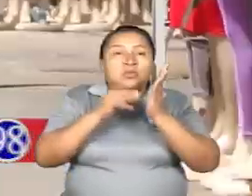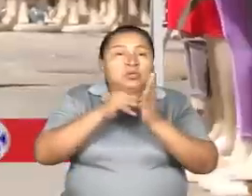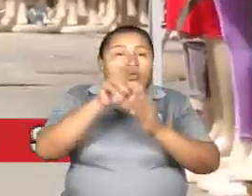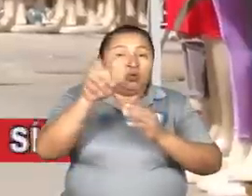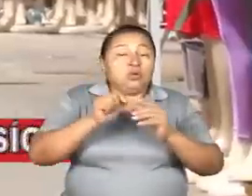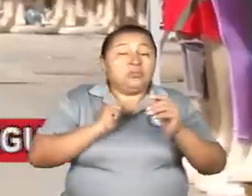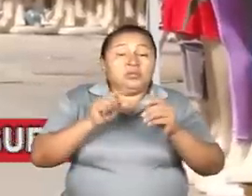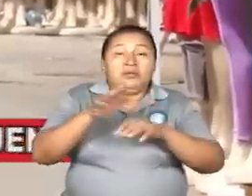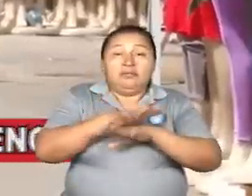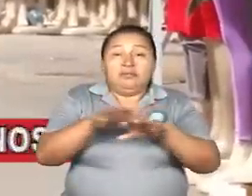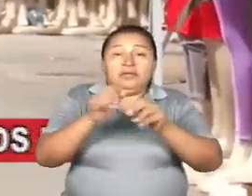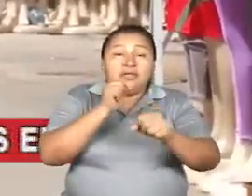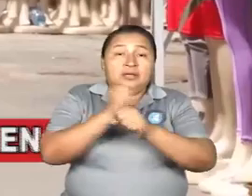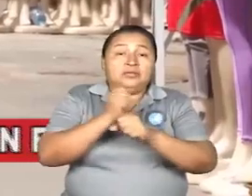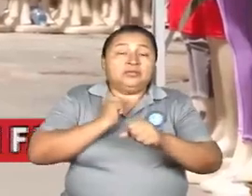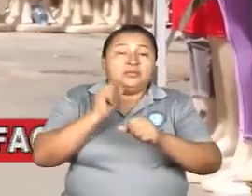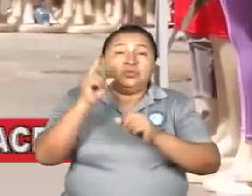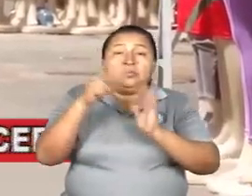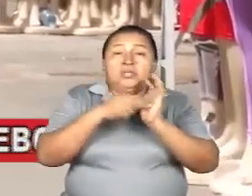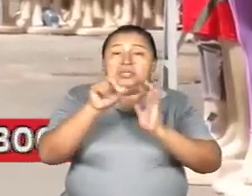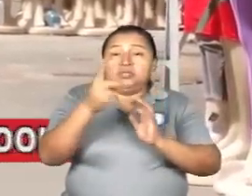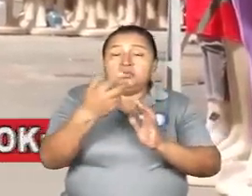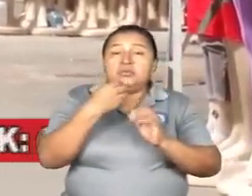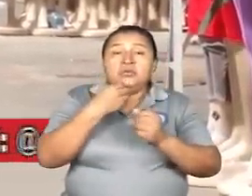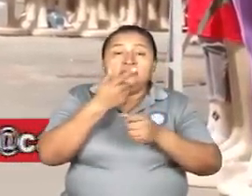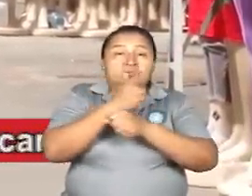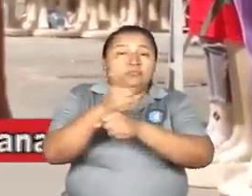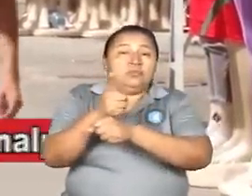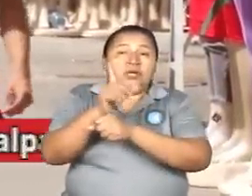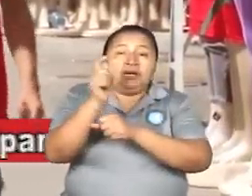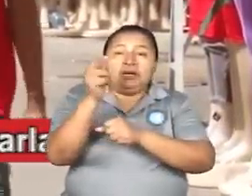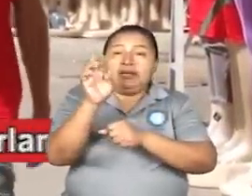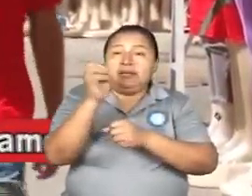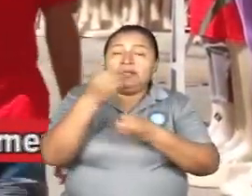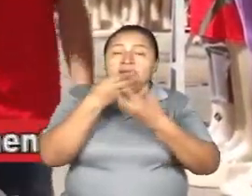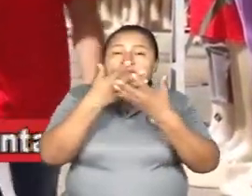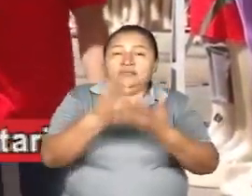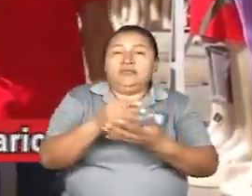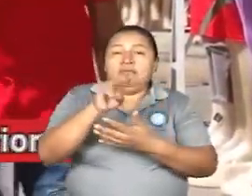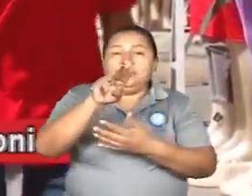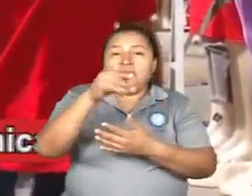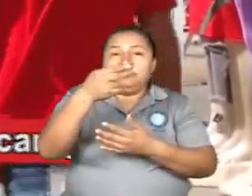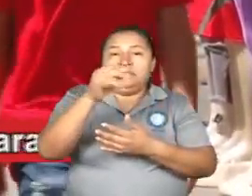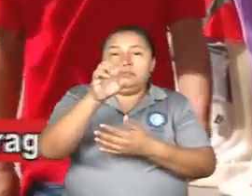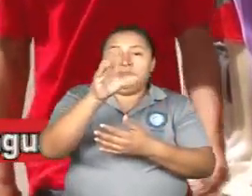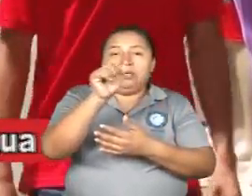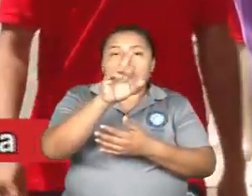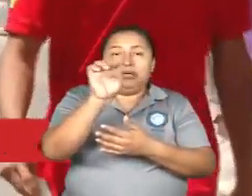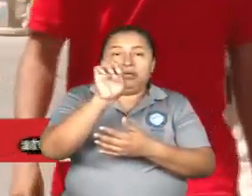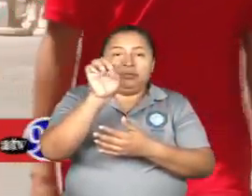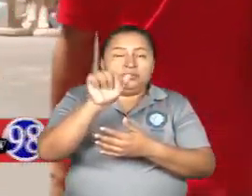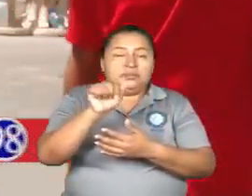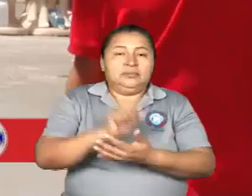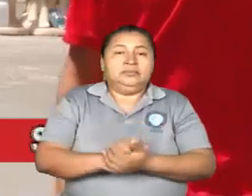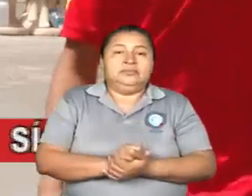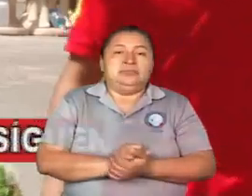temporada a fin de año de 2018. Con cámara de Lester Mora para el canal parlamentario, les informó Miguel Carranza Mena.